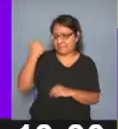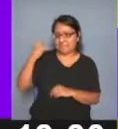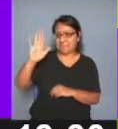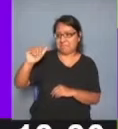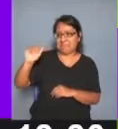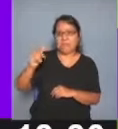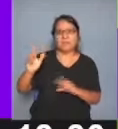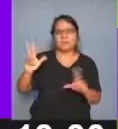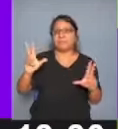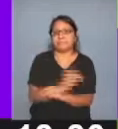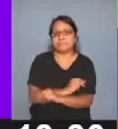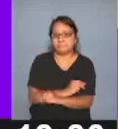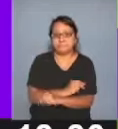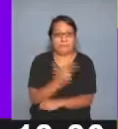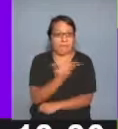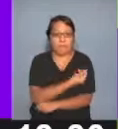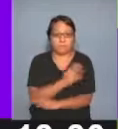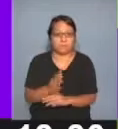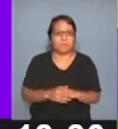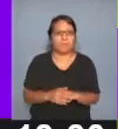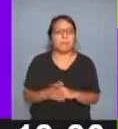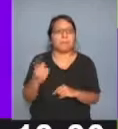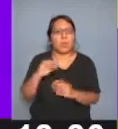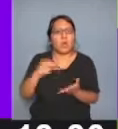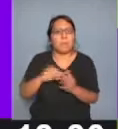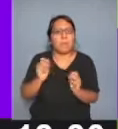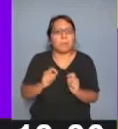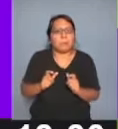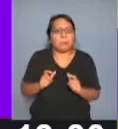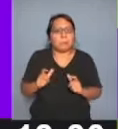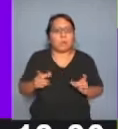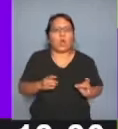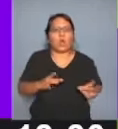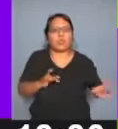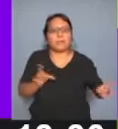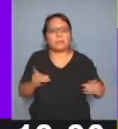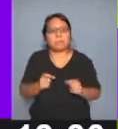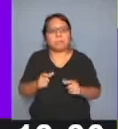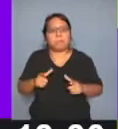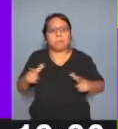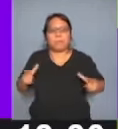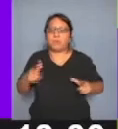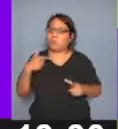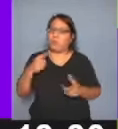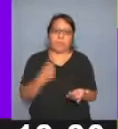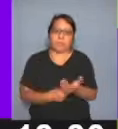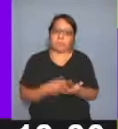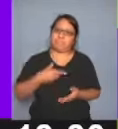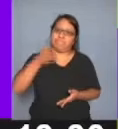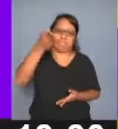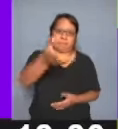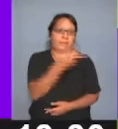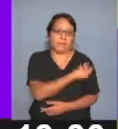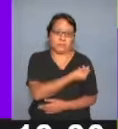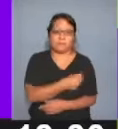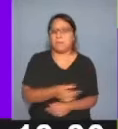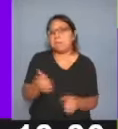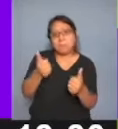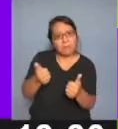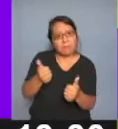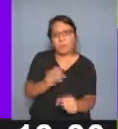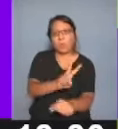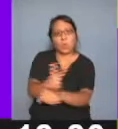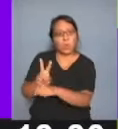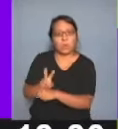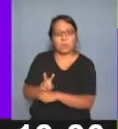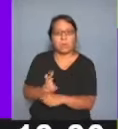vacunas correspondientes, porque claro, al aumentar los casos, mucha gente ha decidido salir a vacunarse, que está bien, está perfecto que nos cuidemos,